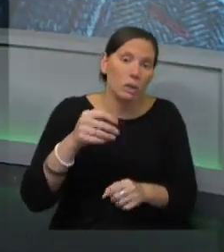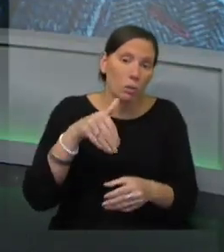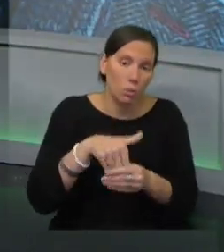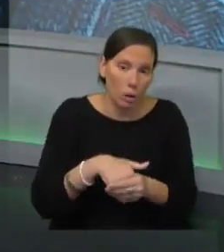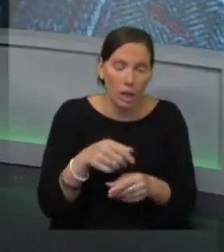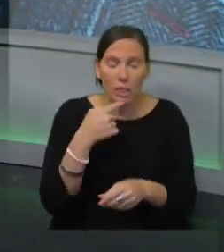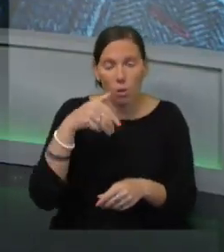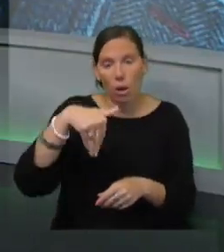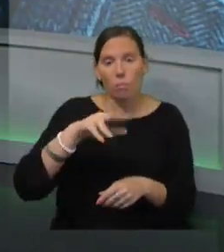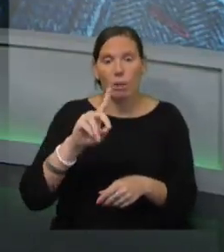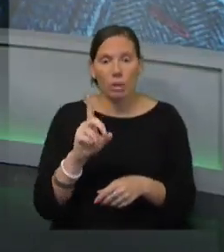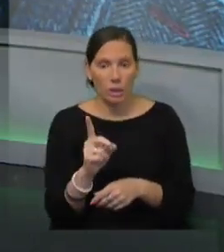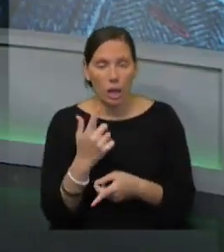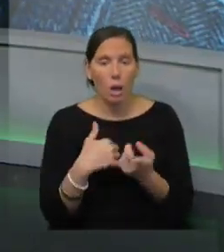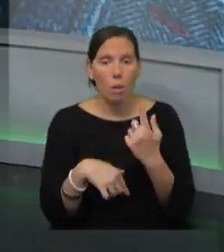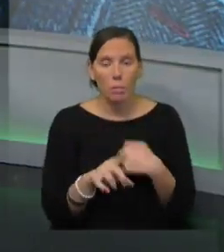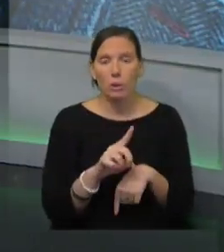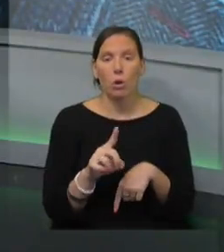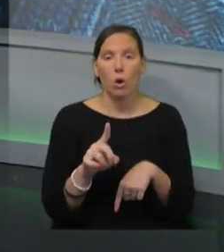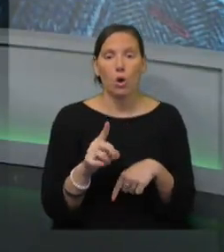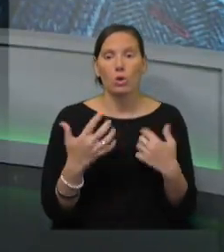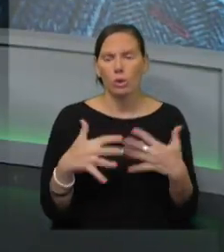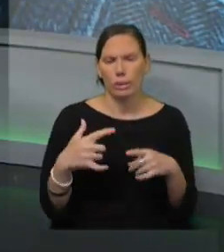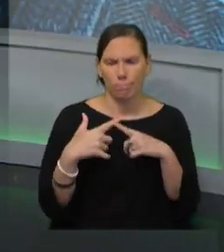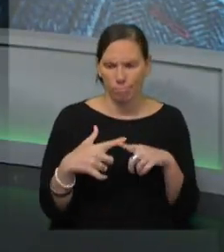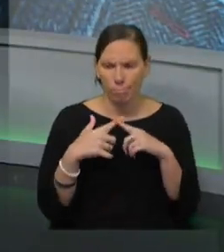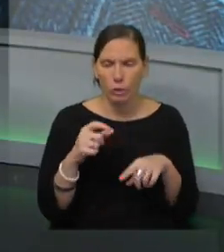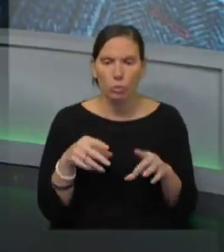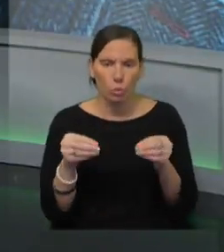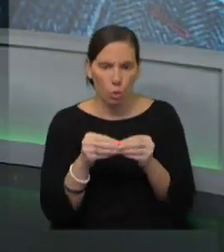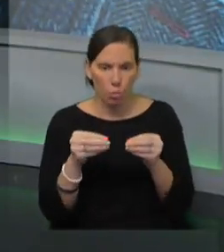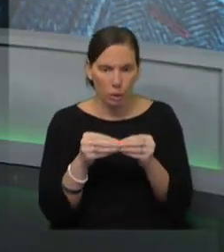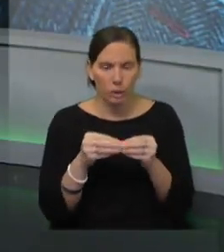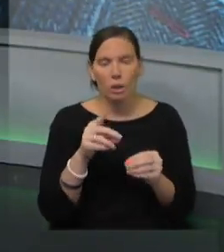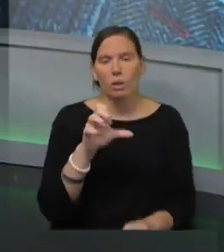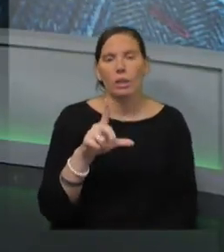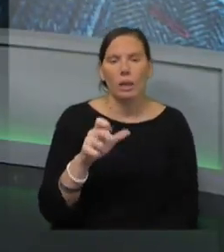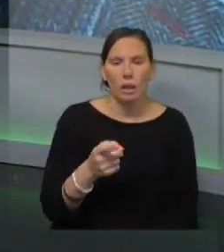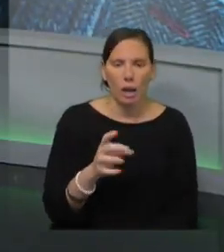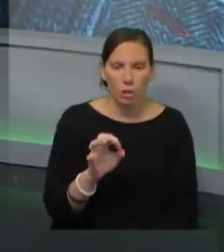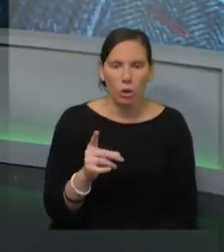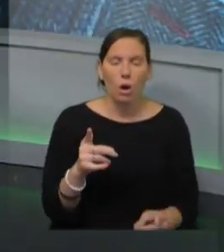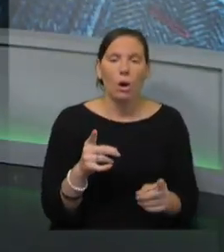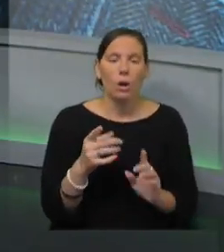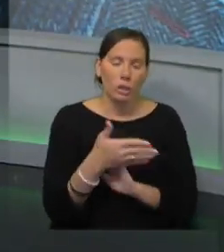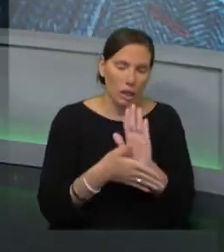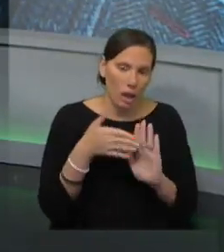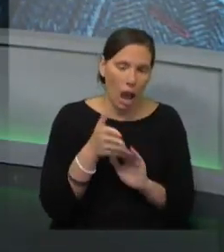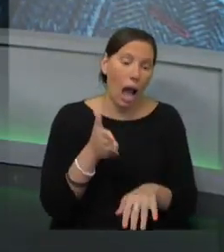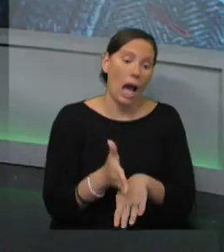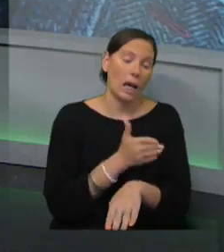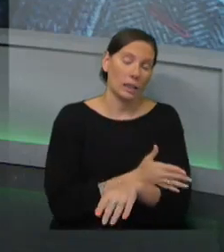MB de noticias pero que no está dispuesto a debatir con su colega Álvaro Delgado del partido Nacional previo a las